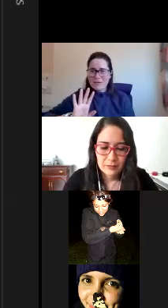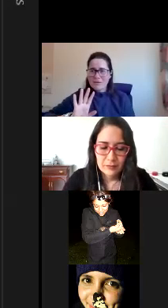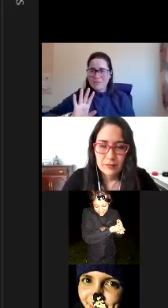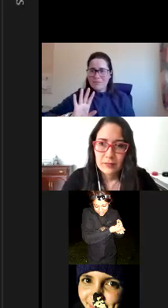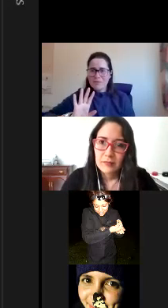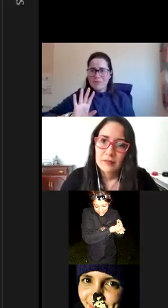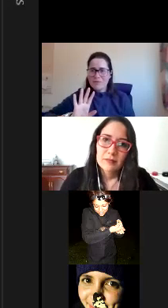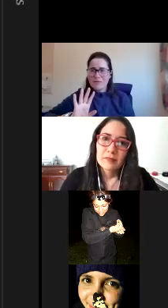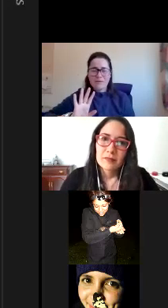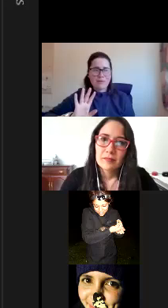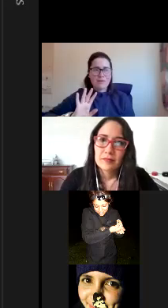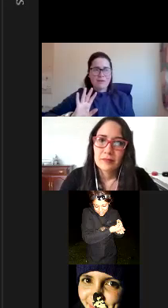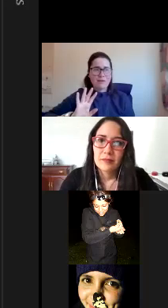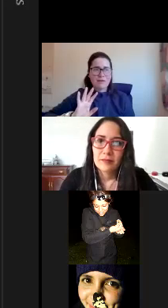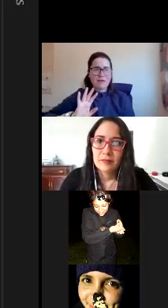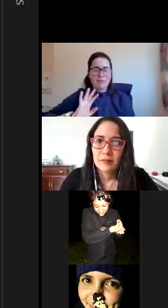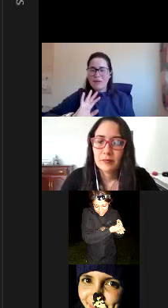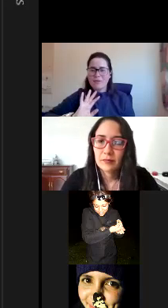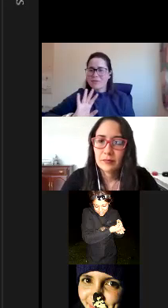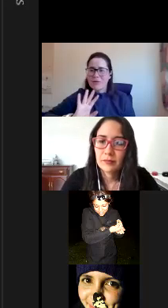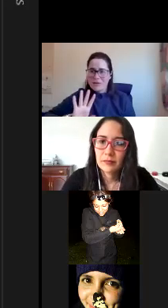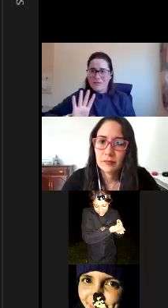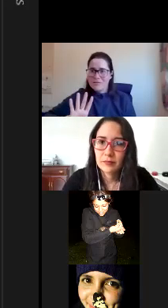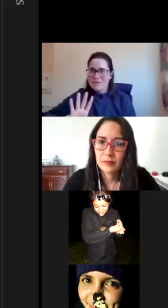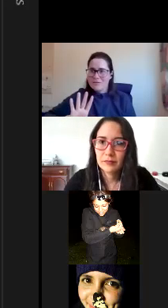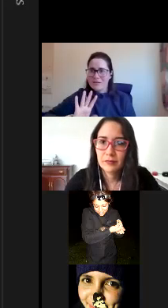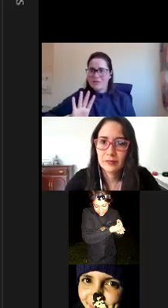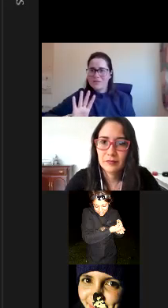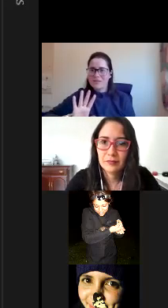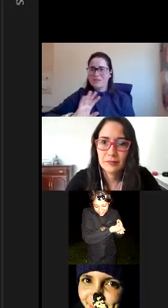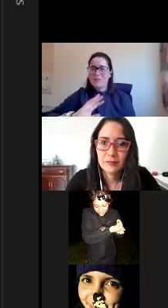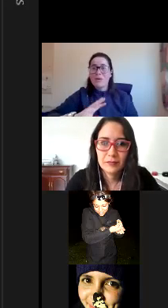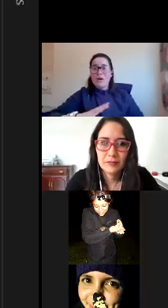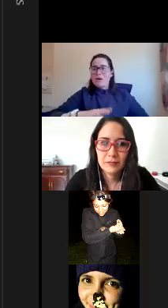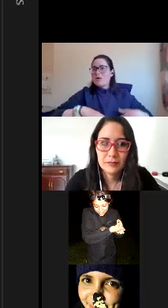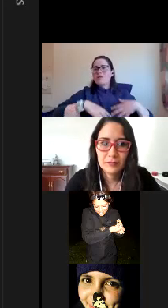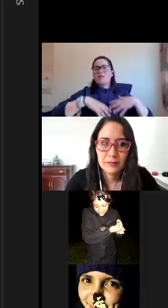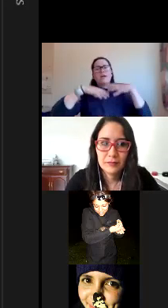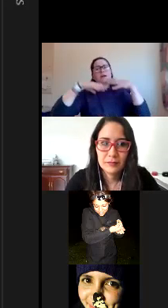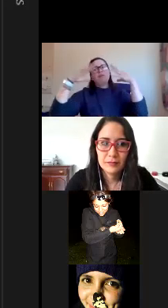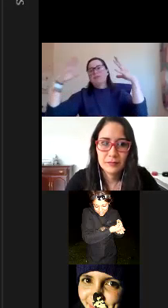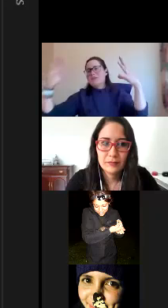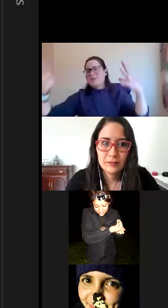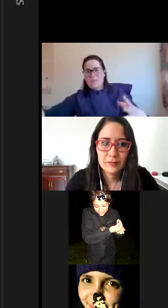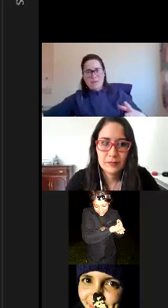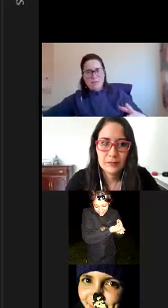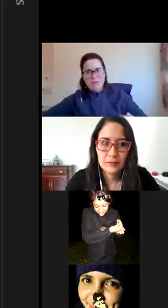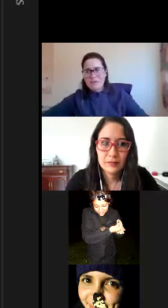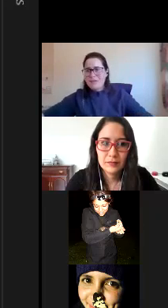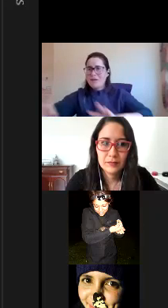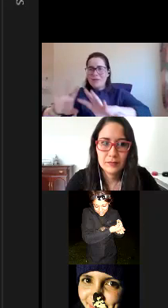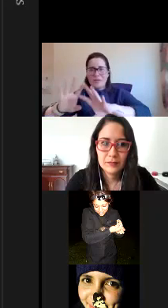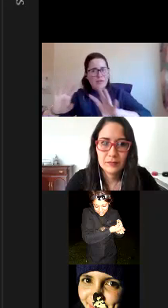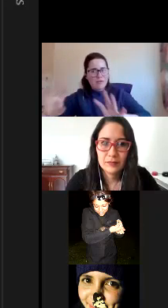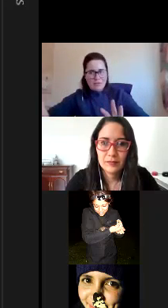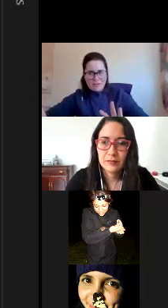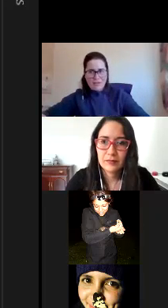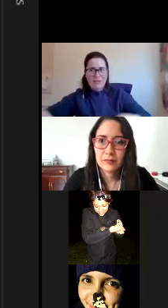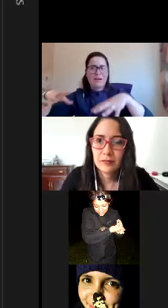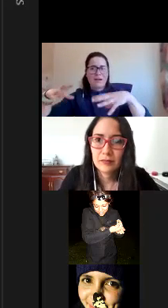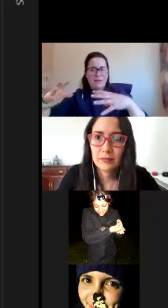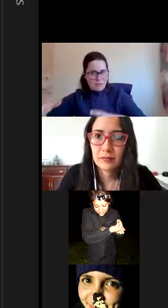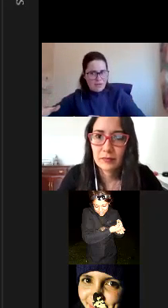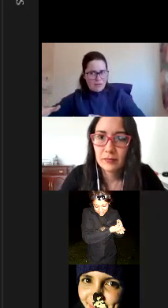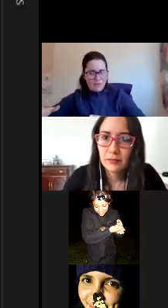lago es como cambiarnos de corazón, una cosa así. Es como cuando llegamos a esta etapa en donde ya no hay otra cosa que